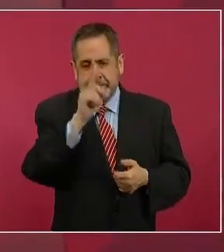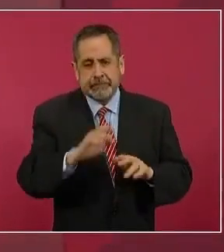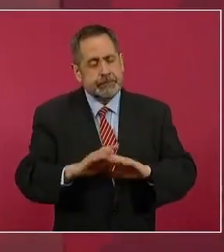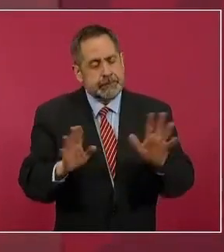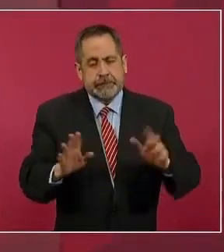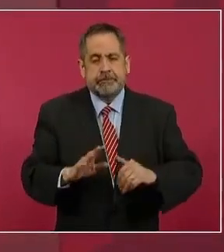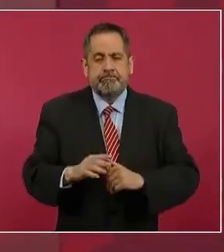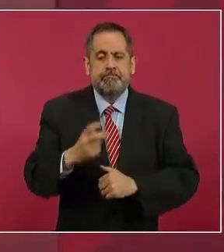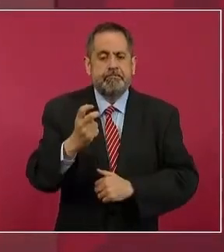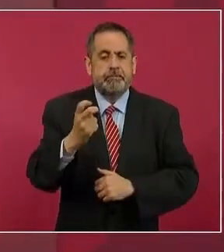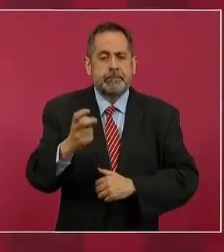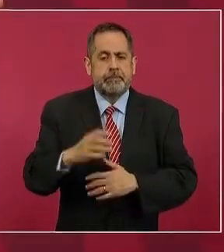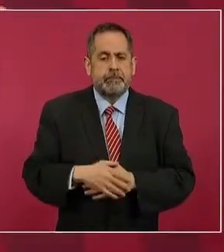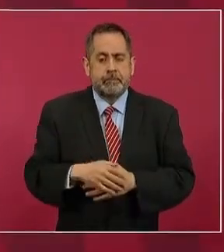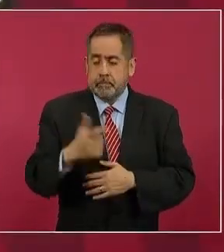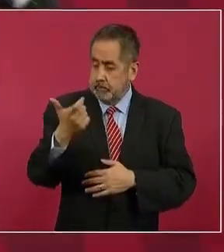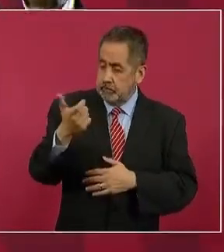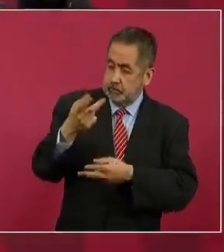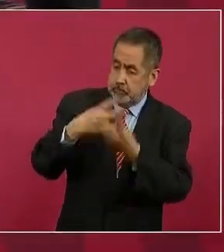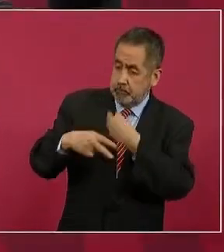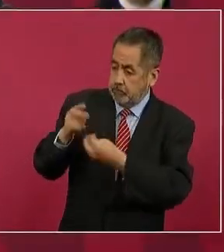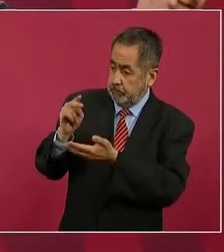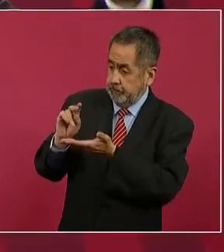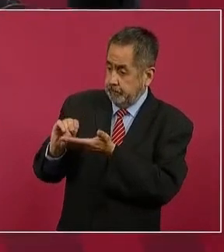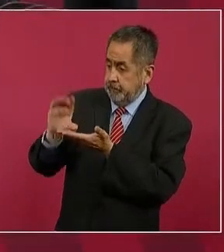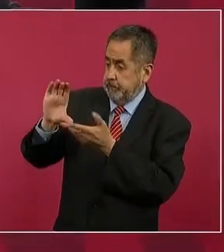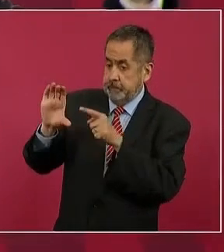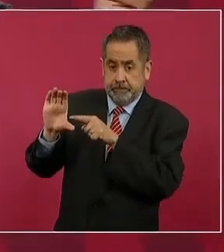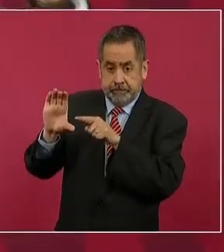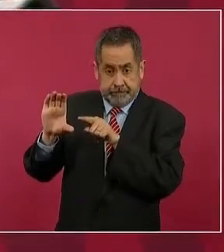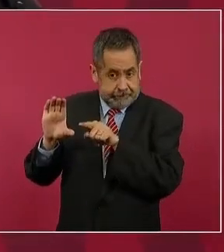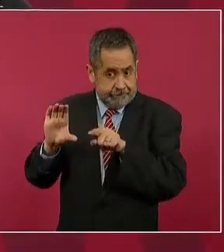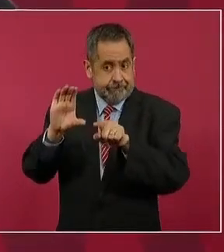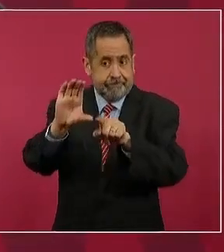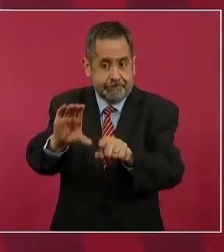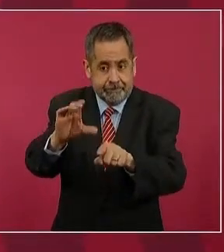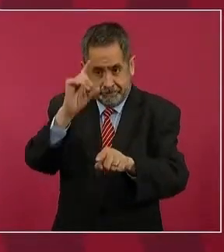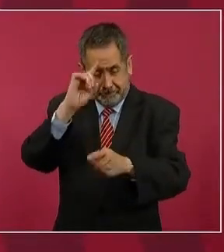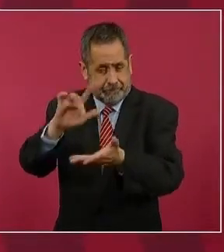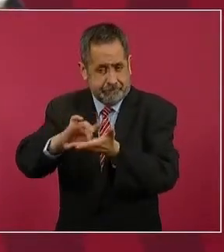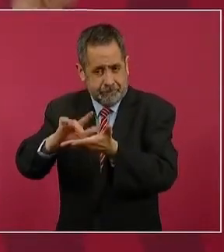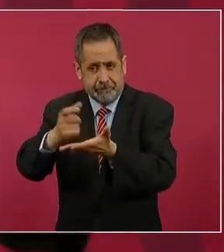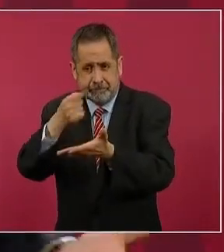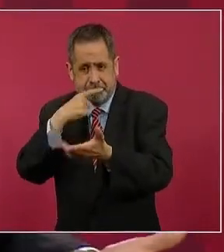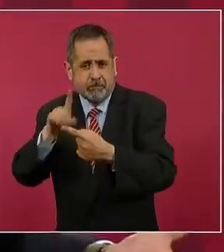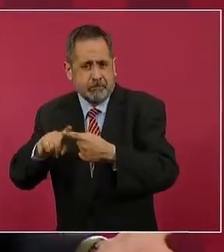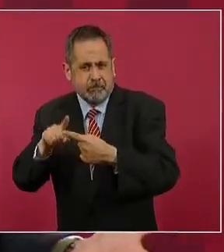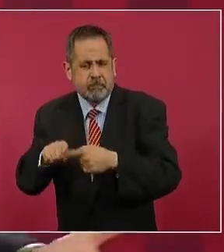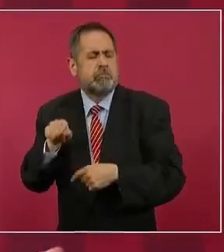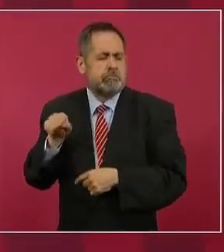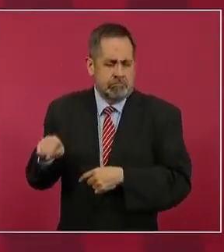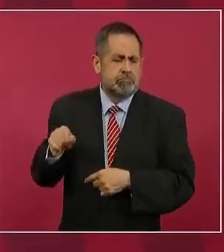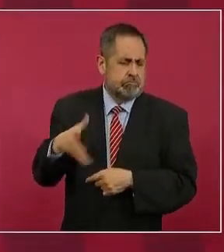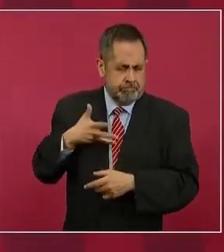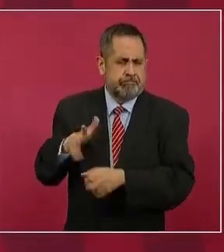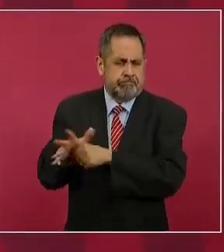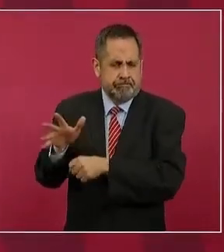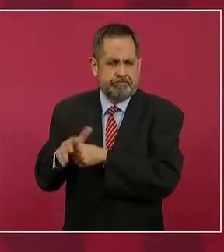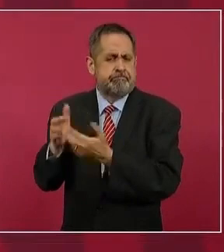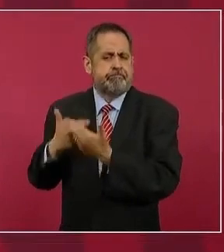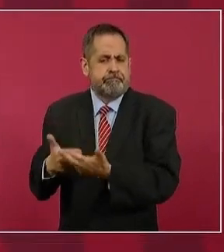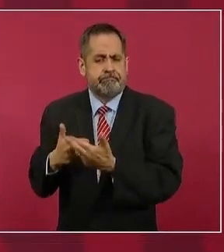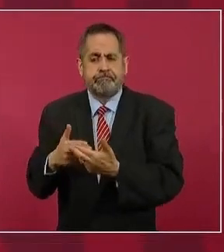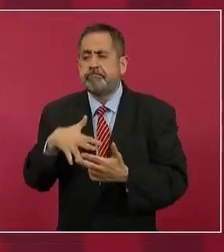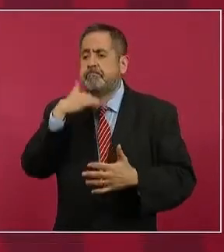Entonces, ¿de dónde sale el dinero para que se pueda garantizar la atención médica? Pues de no permitir la corrupción.